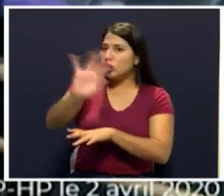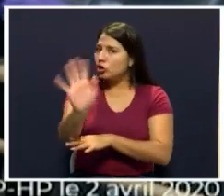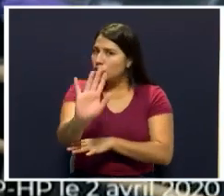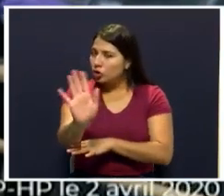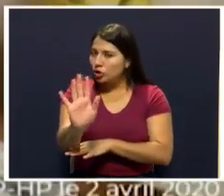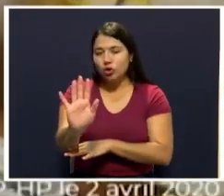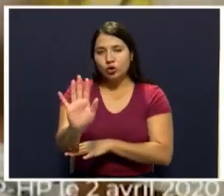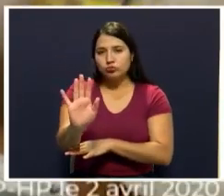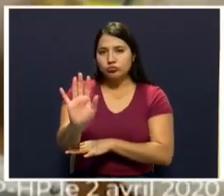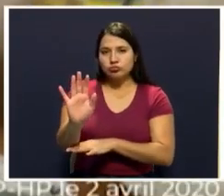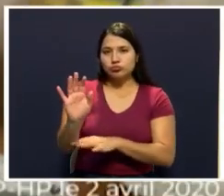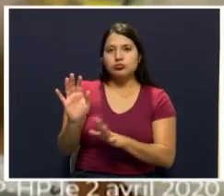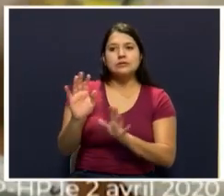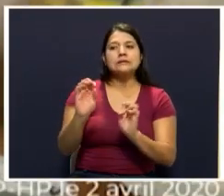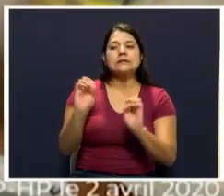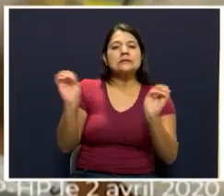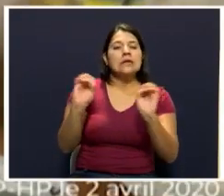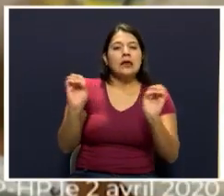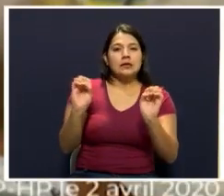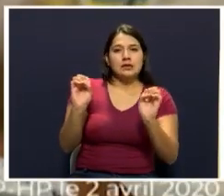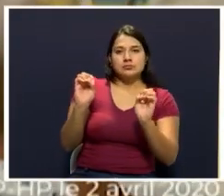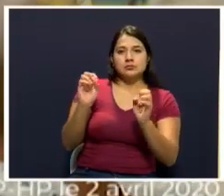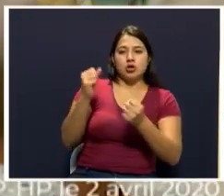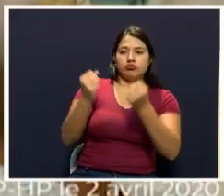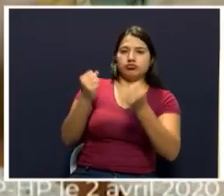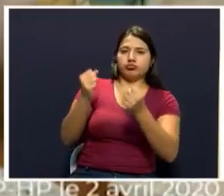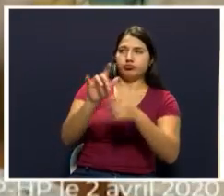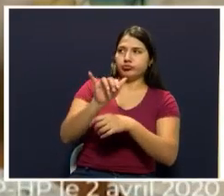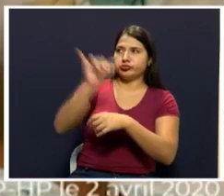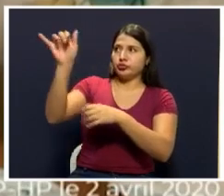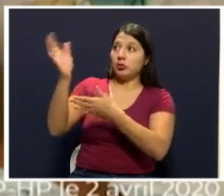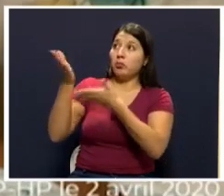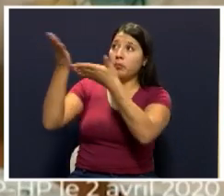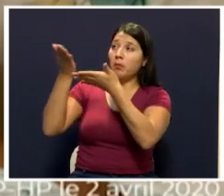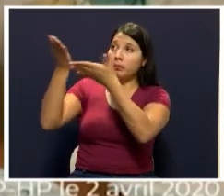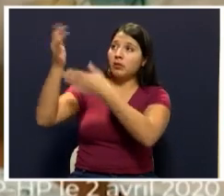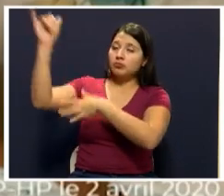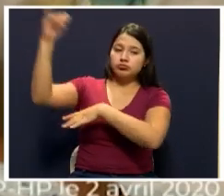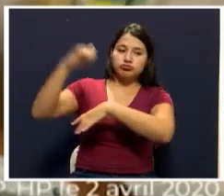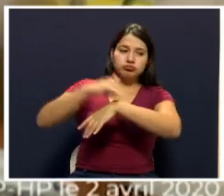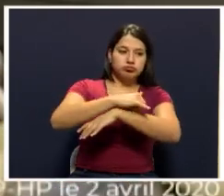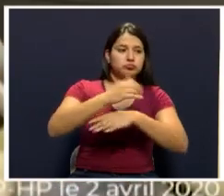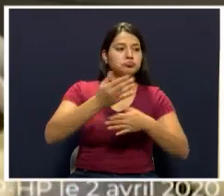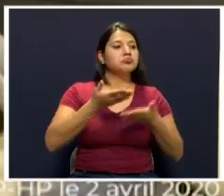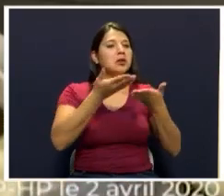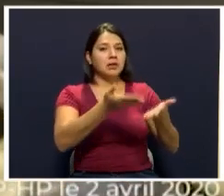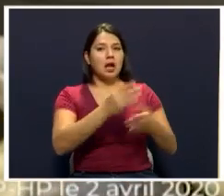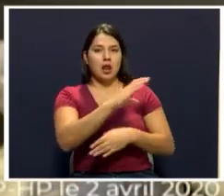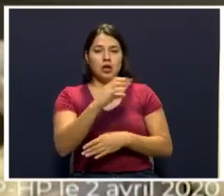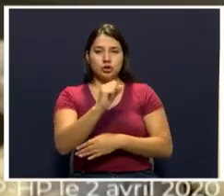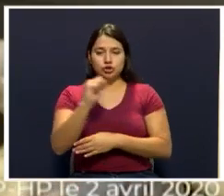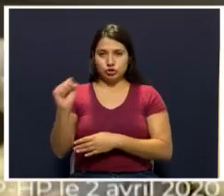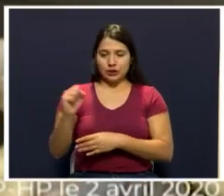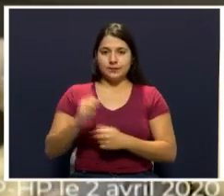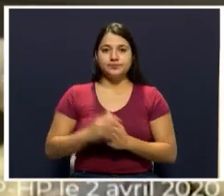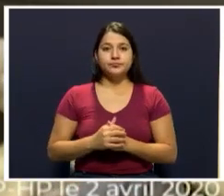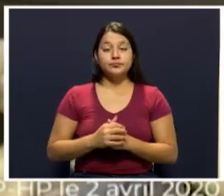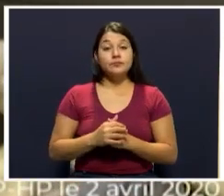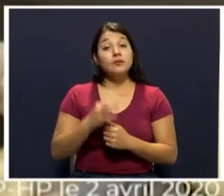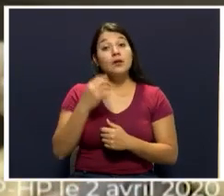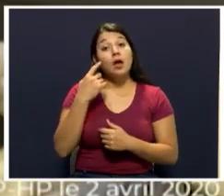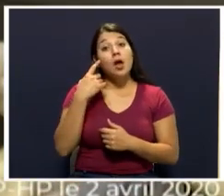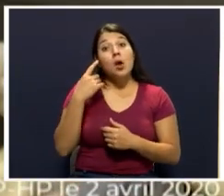institución. Una vez que el material llegue al país, será almacenado en las bodegas de la Caja del Seguro Social. Debido a la